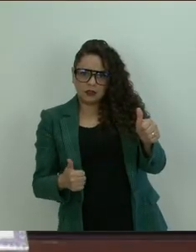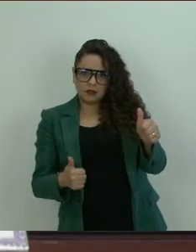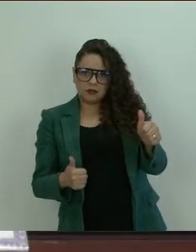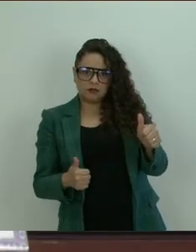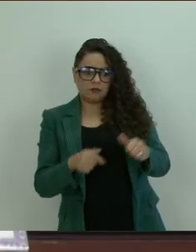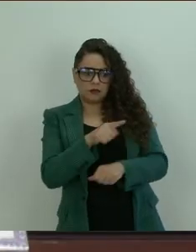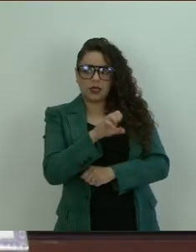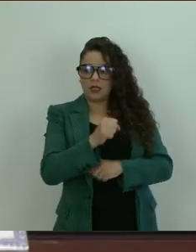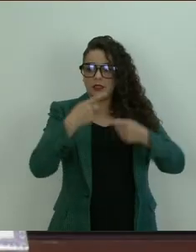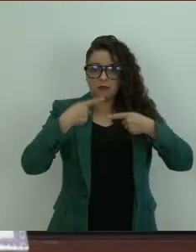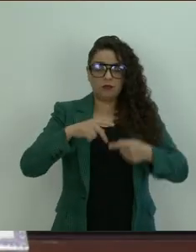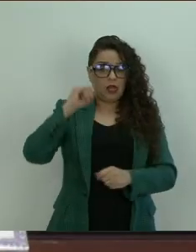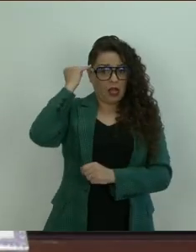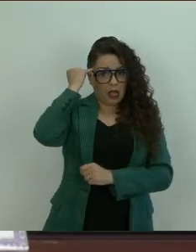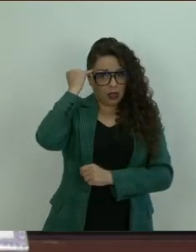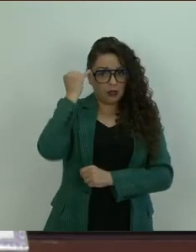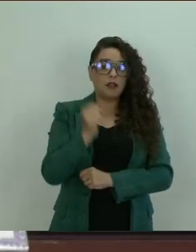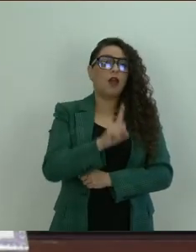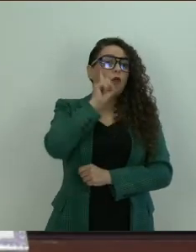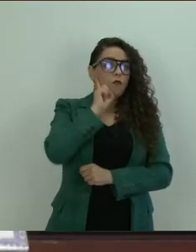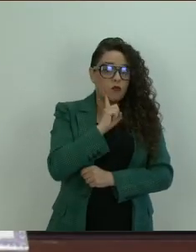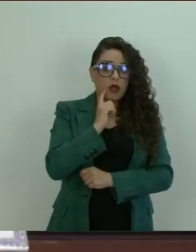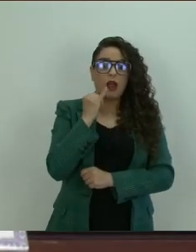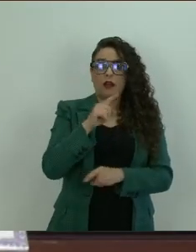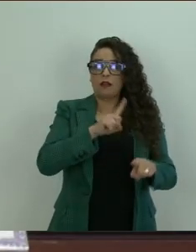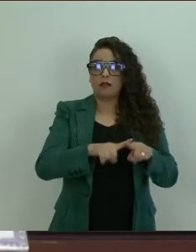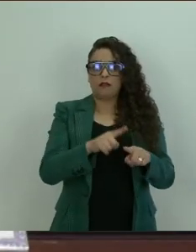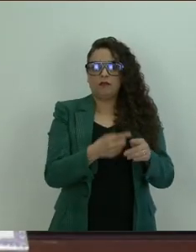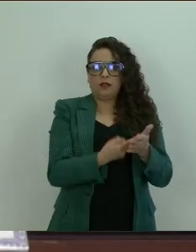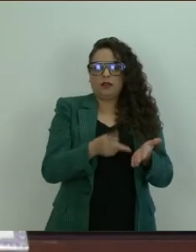indígenas, tomando en cuenta todos estos aspectos que ha señalado.